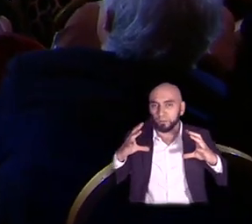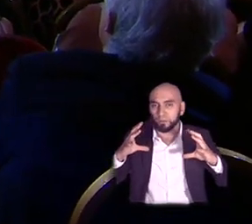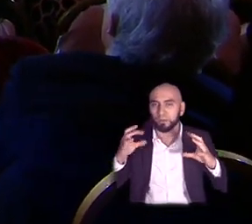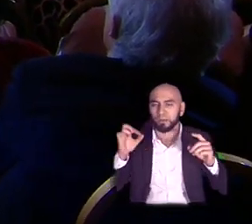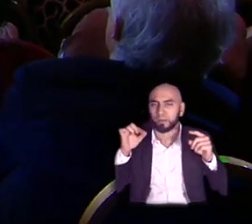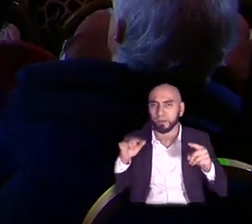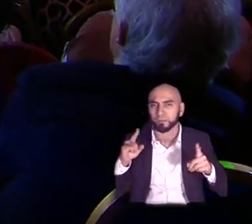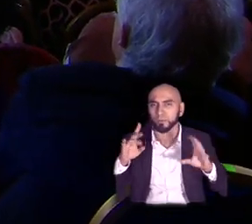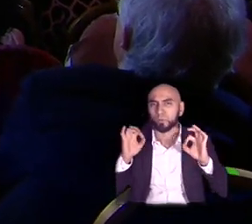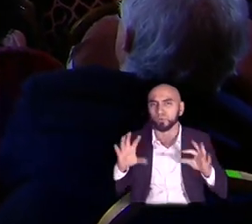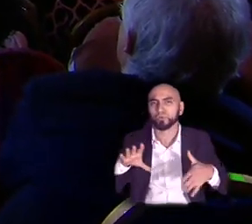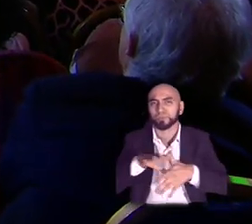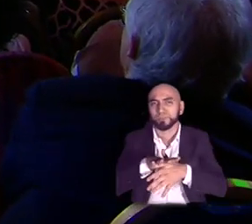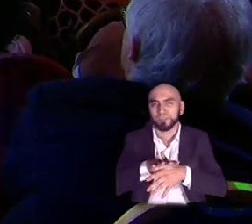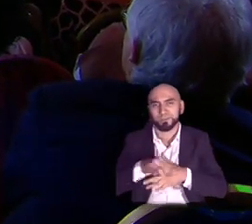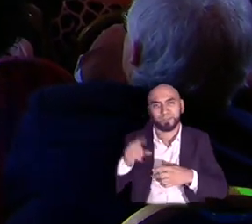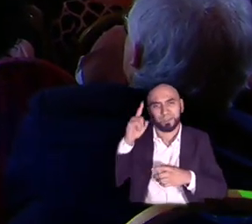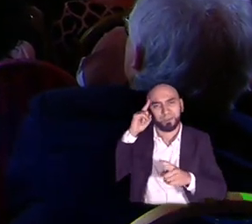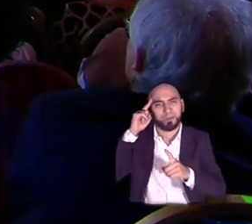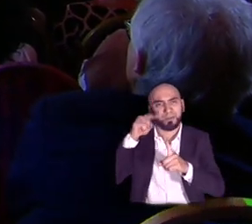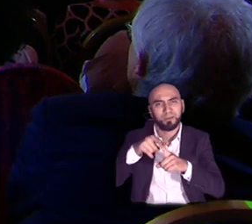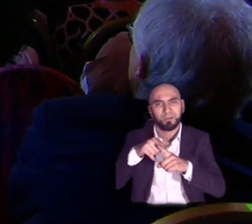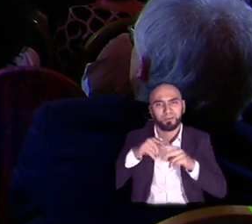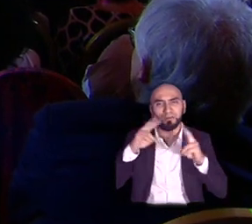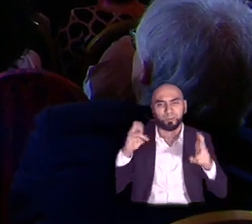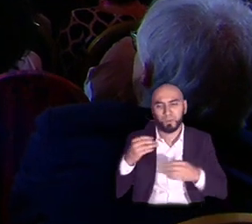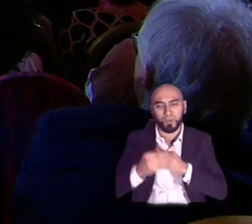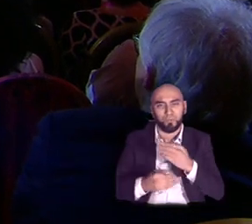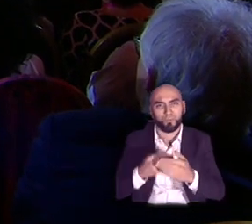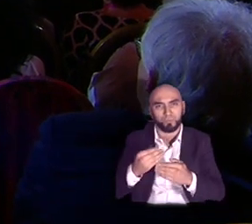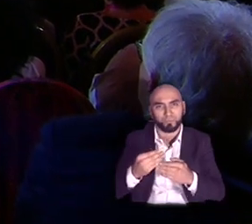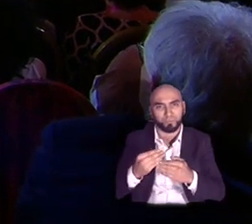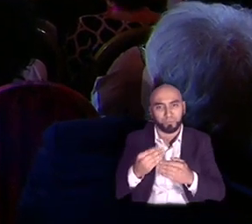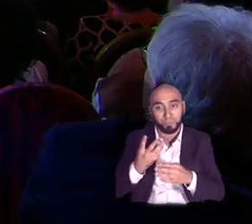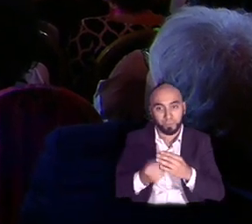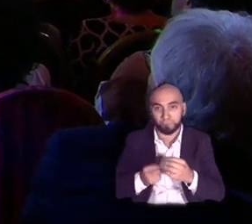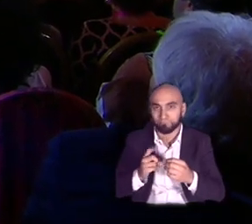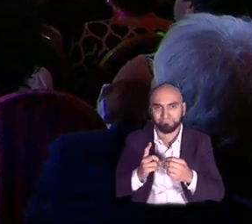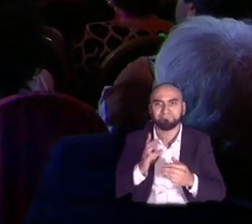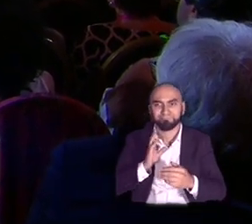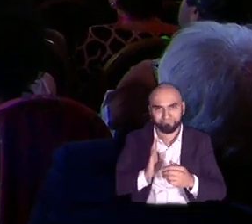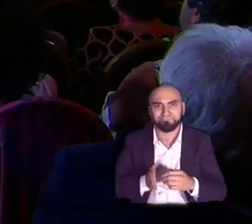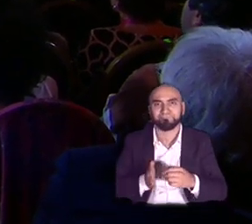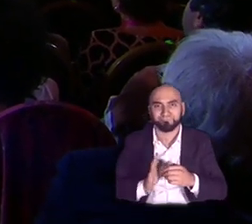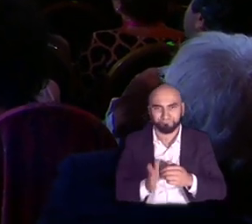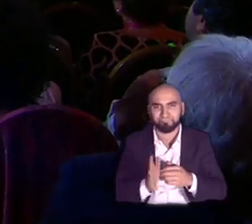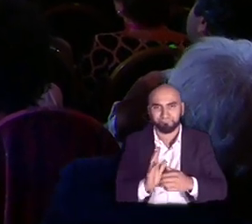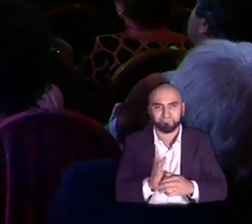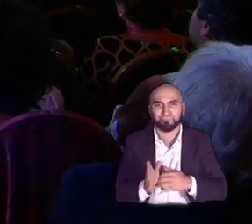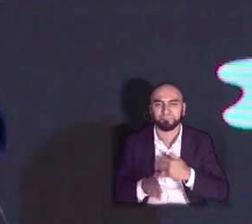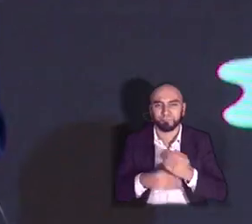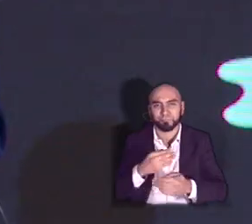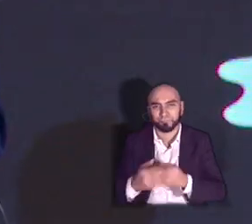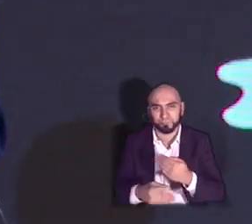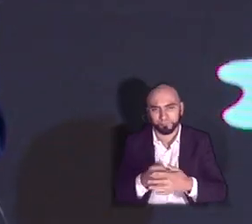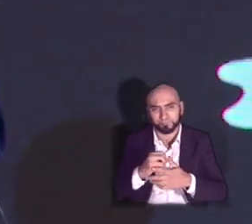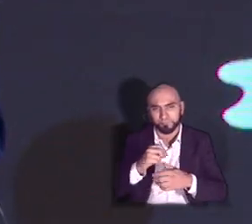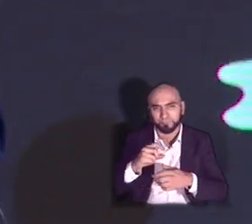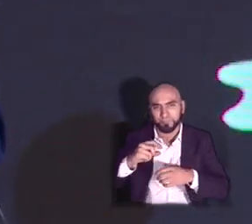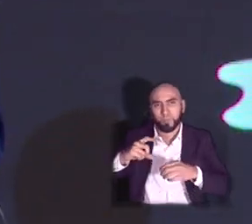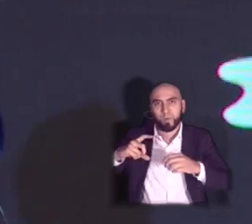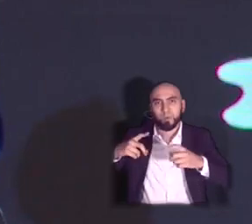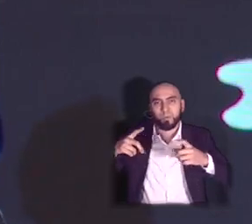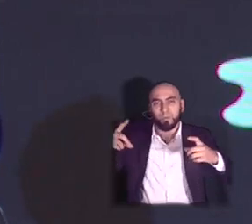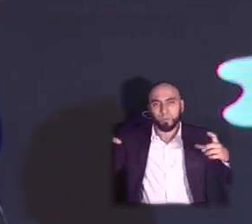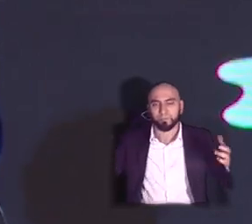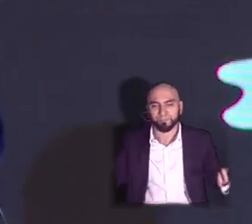idea que la evolución es inherentemente progresiva. El progreso ha sido una palabra controversial en la evolución. Por